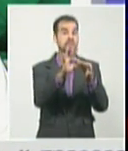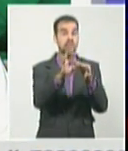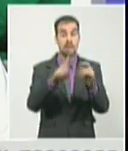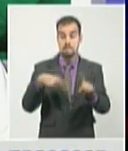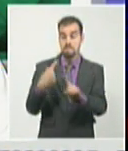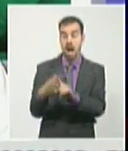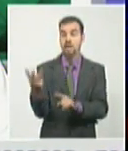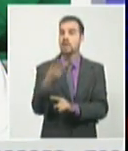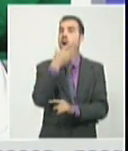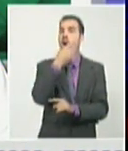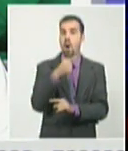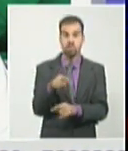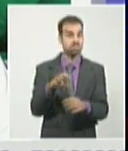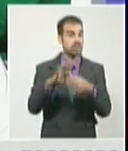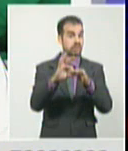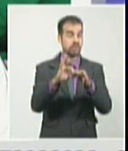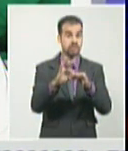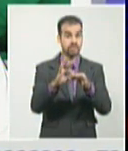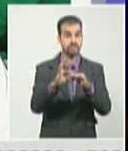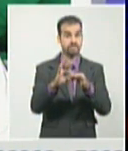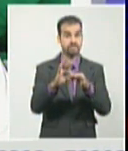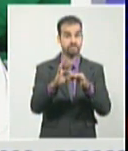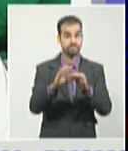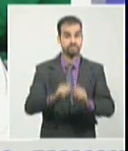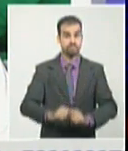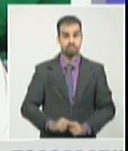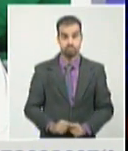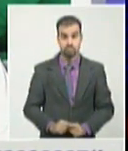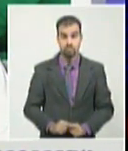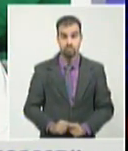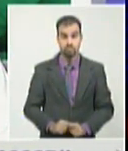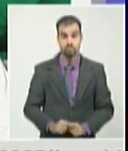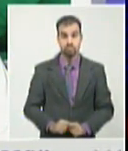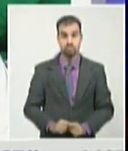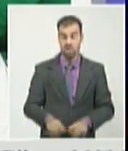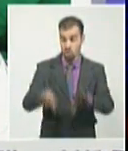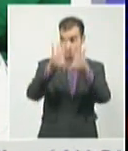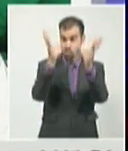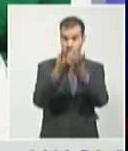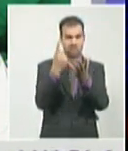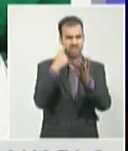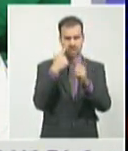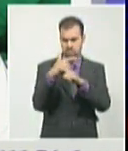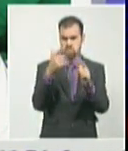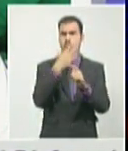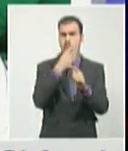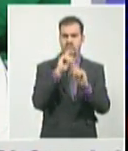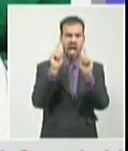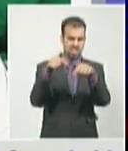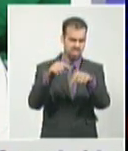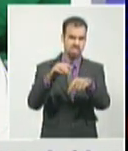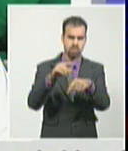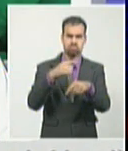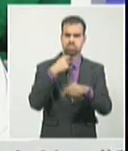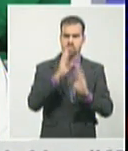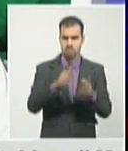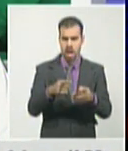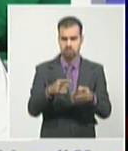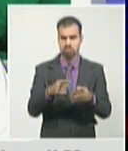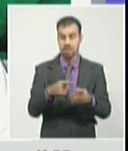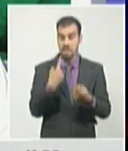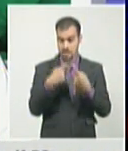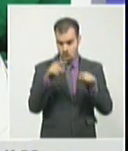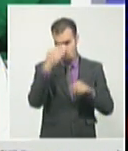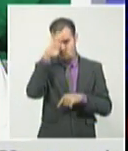fallecimientos nosotros en cuba no hemos tenido ni vamos a tener nuestros especialistas y nuestros